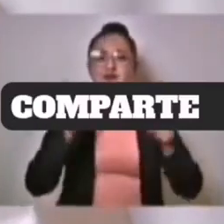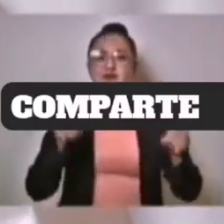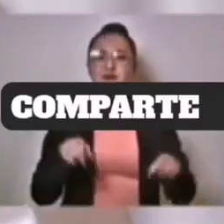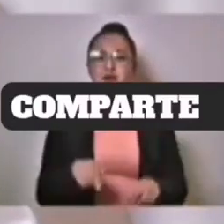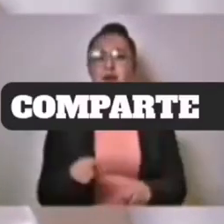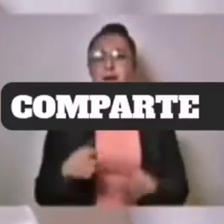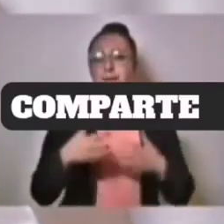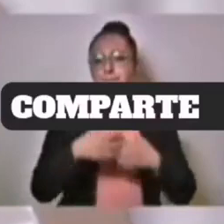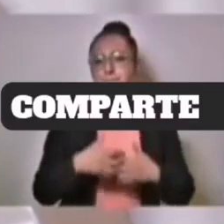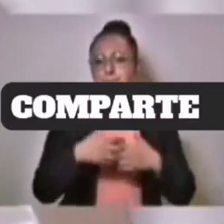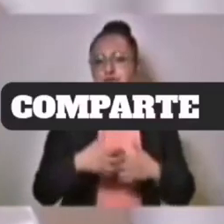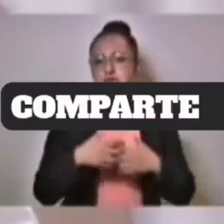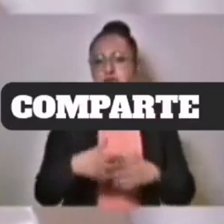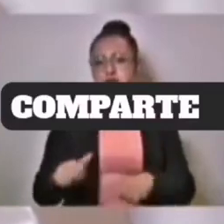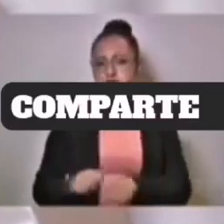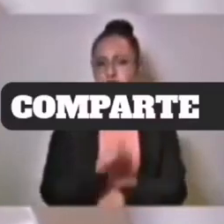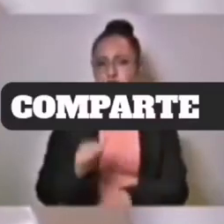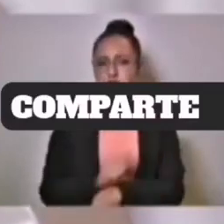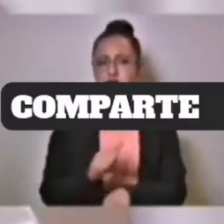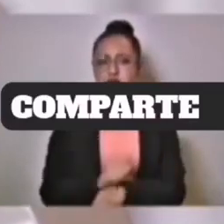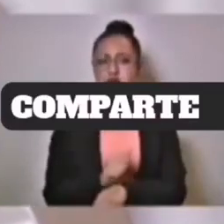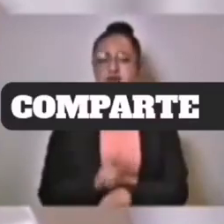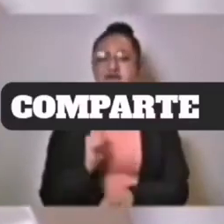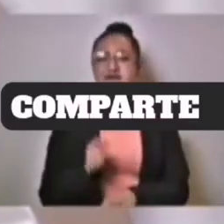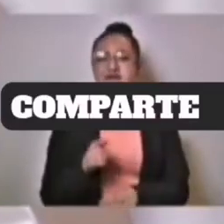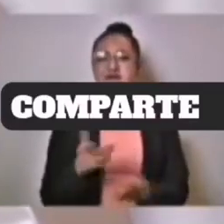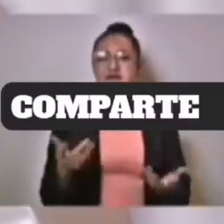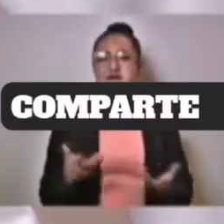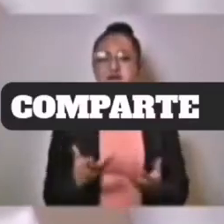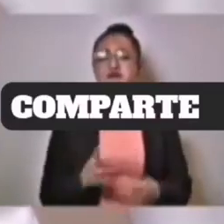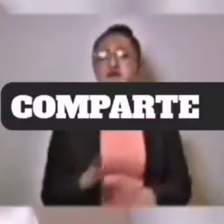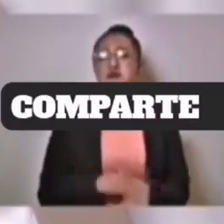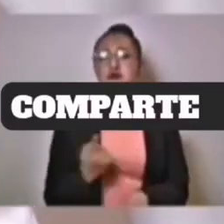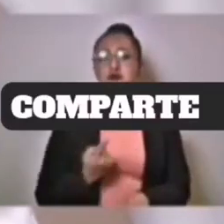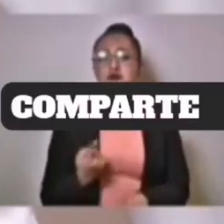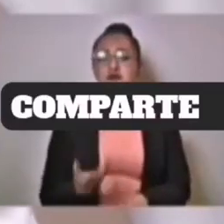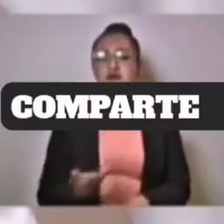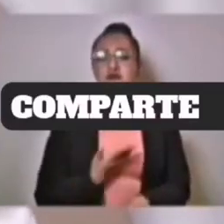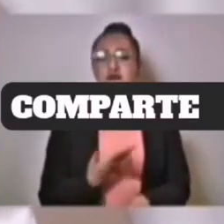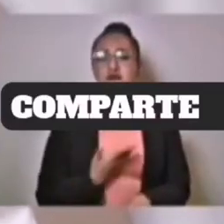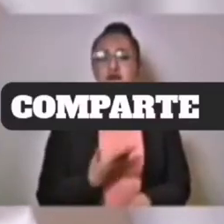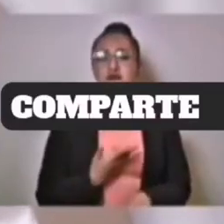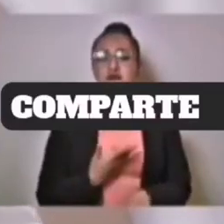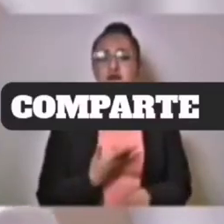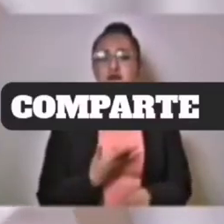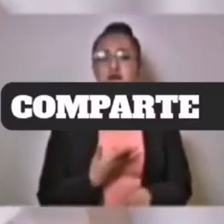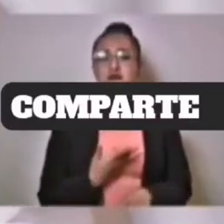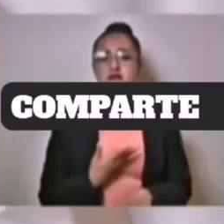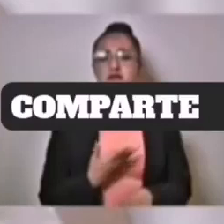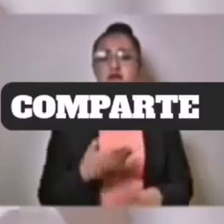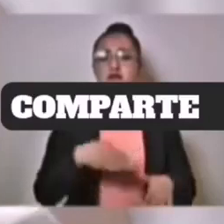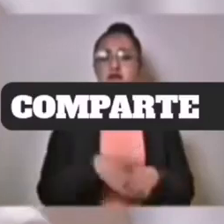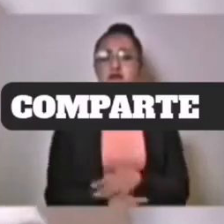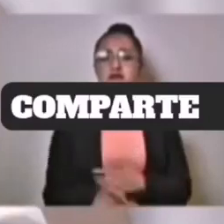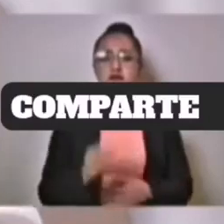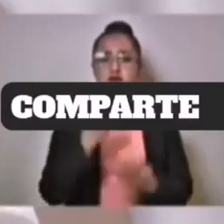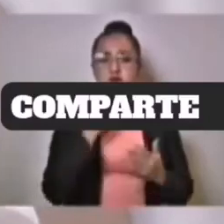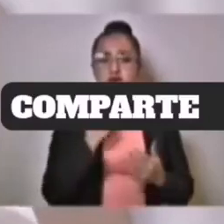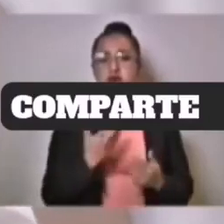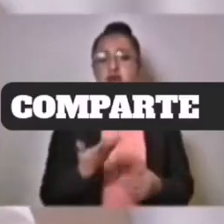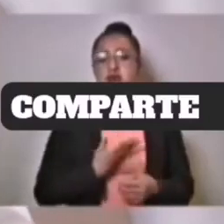automotriz, es la construcción, porque tenemos una minería que no tiene